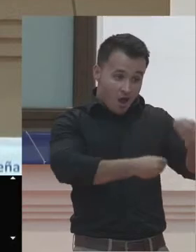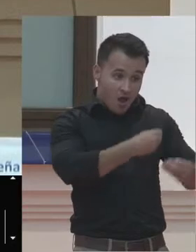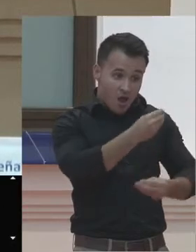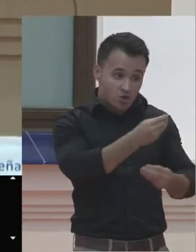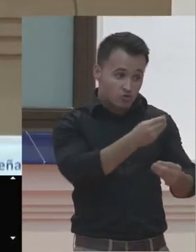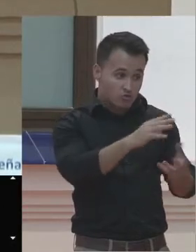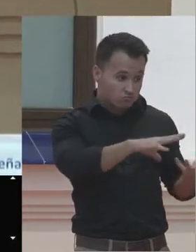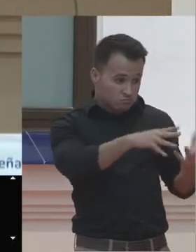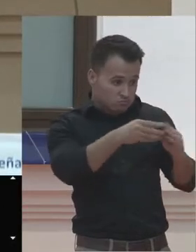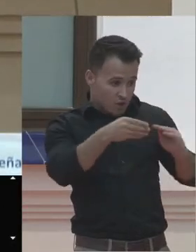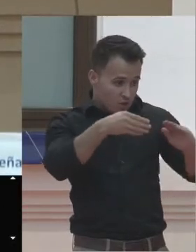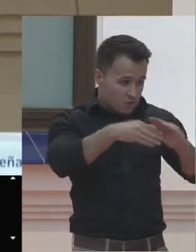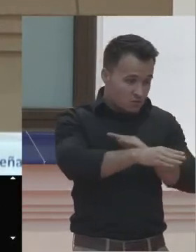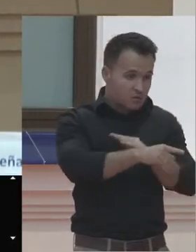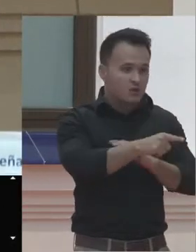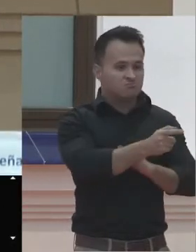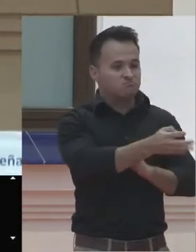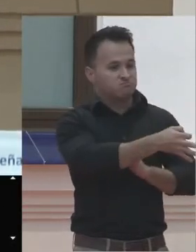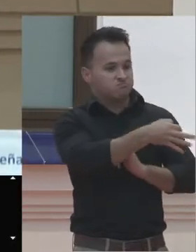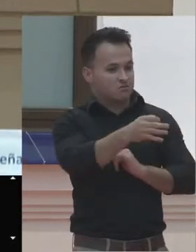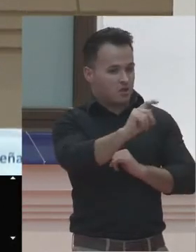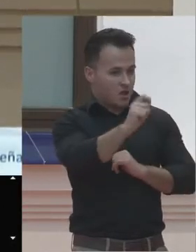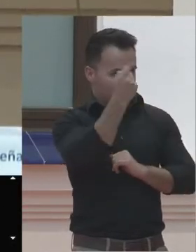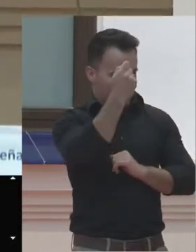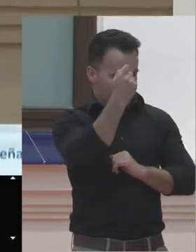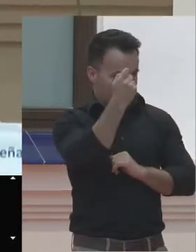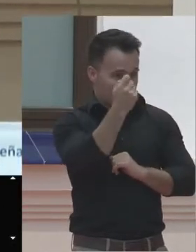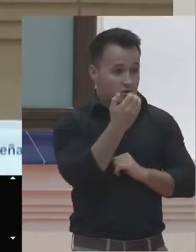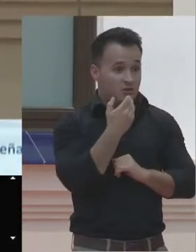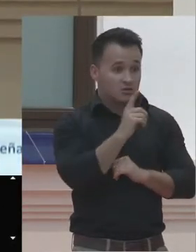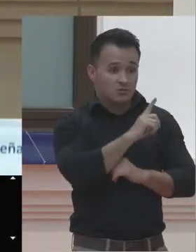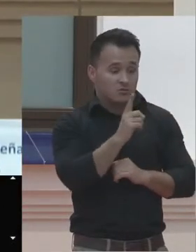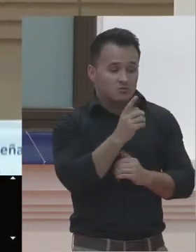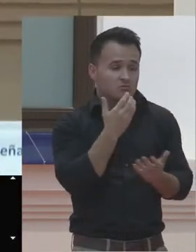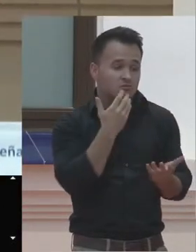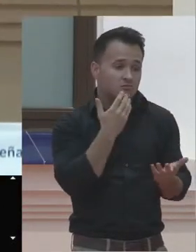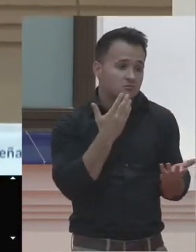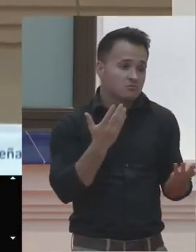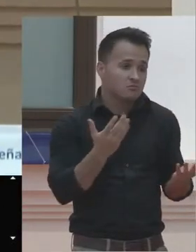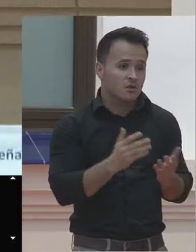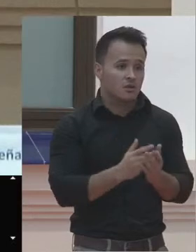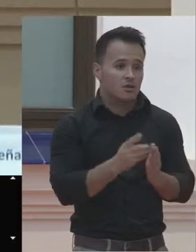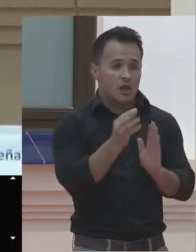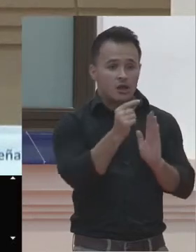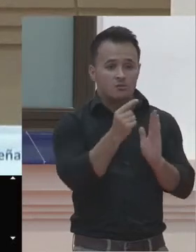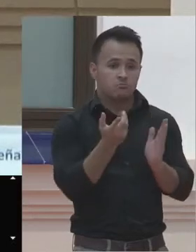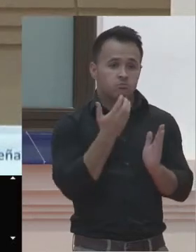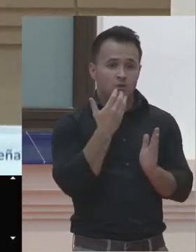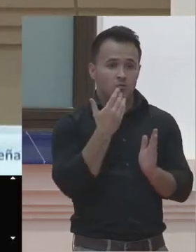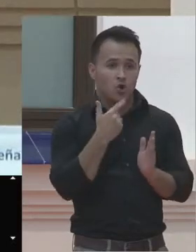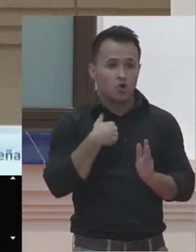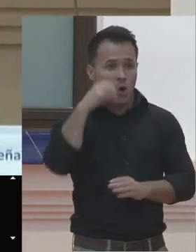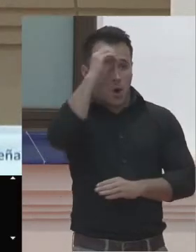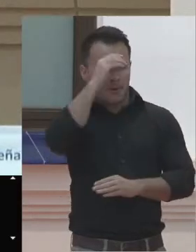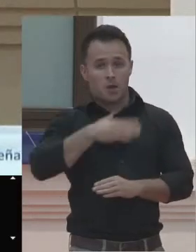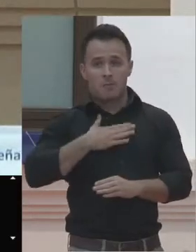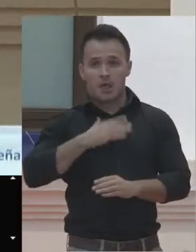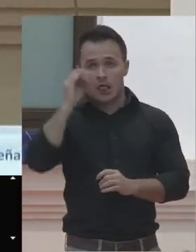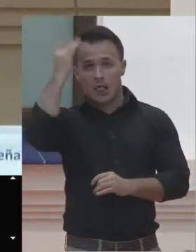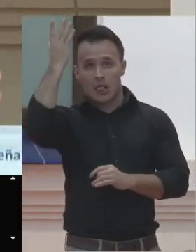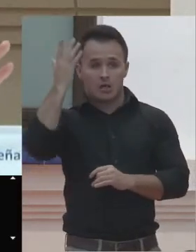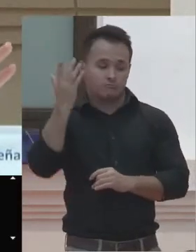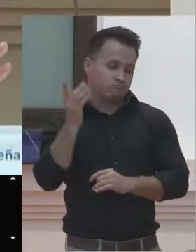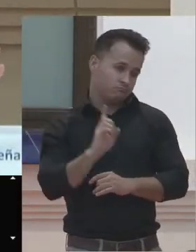cabo realmente va a ser eficaz, porque si no lo acabamos dejando al criterio arbitrario de la persona que se